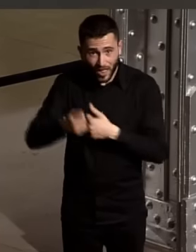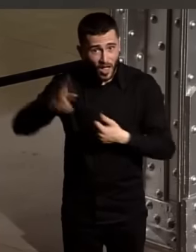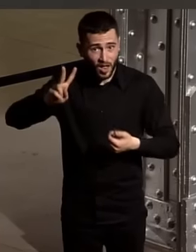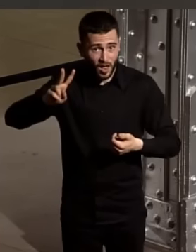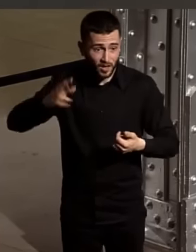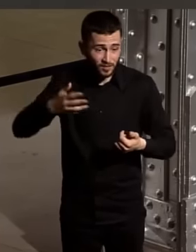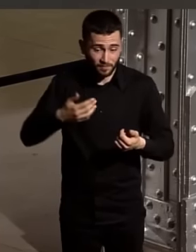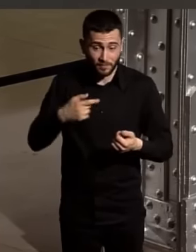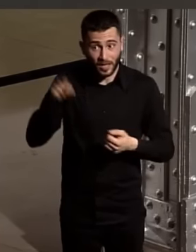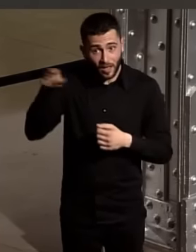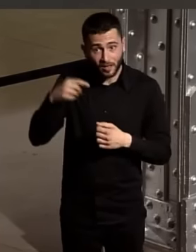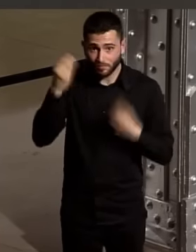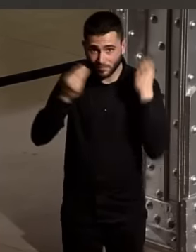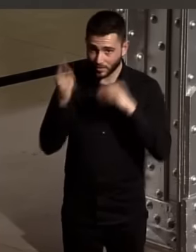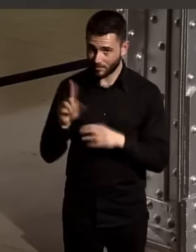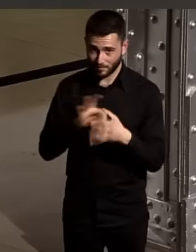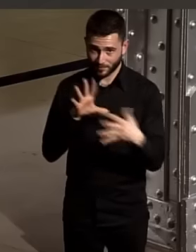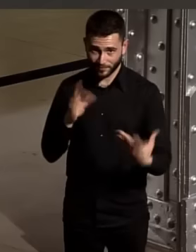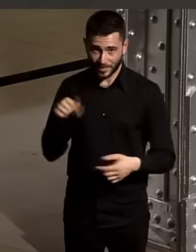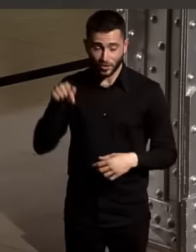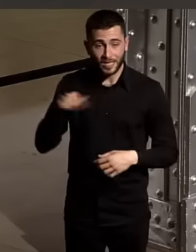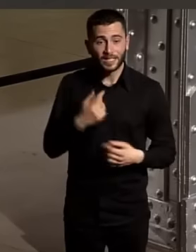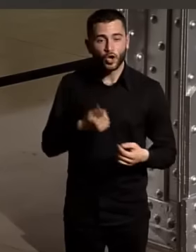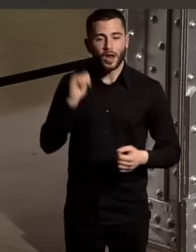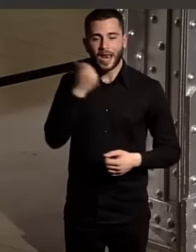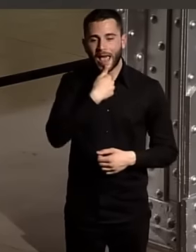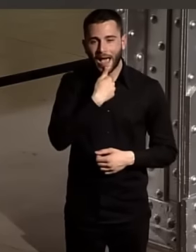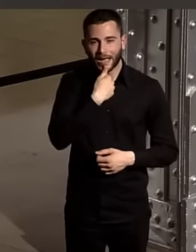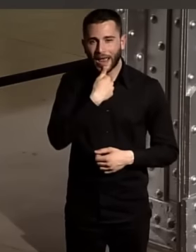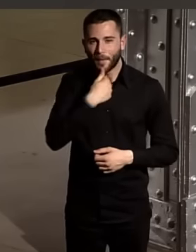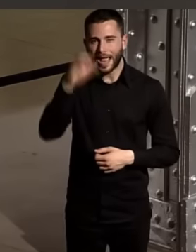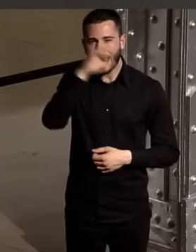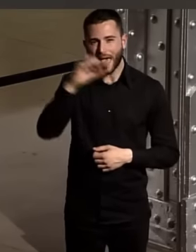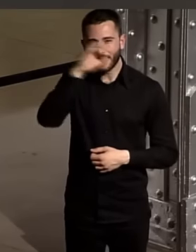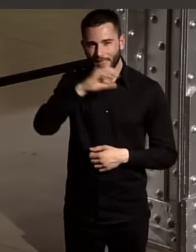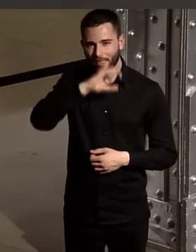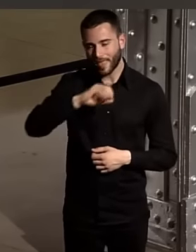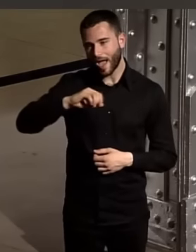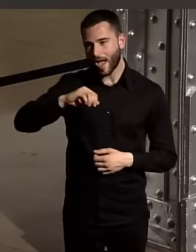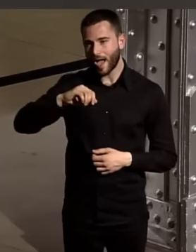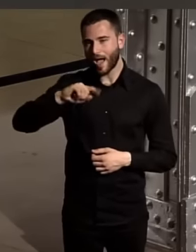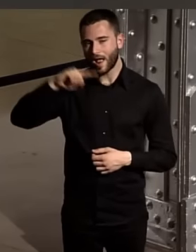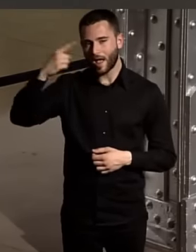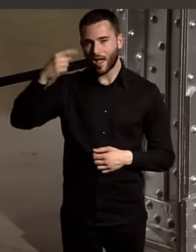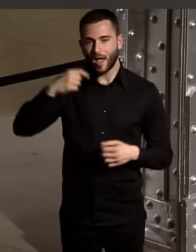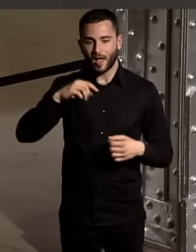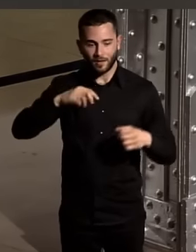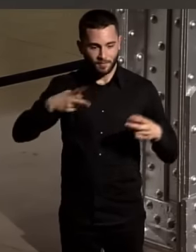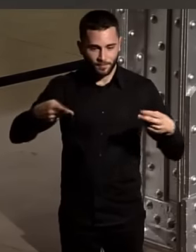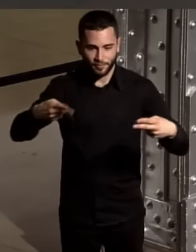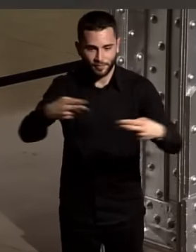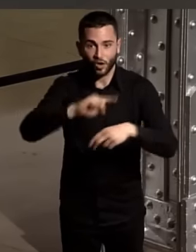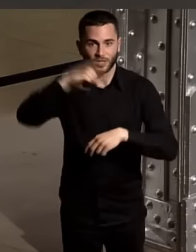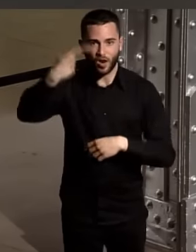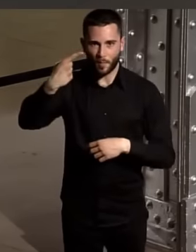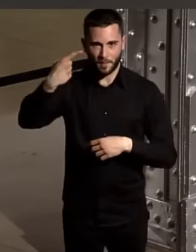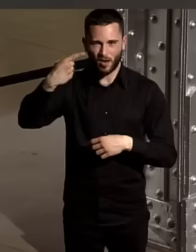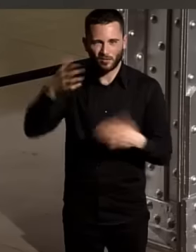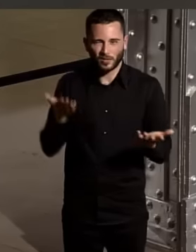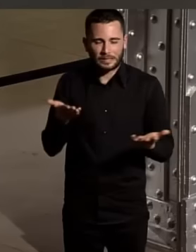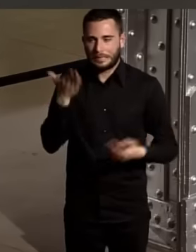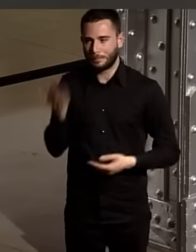la divulgación está la clave de que la ciencia no sea siempre lo primero en que recortan cuando hay que hacer recortes no yo creo que es muy